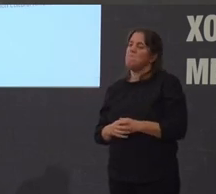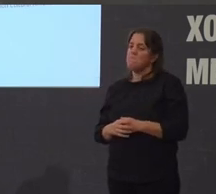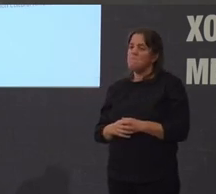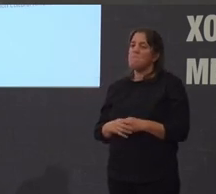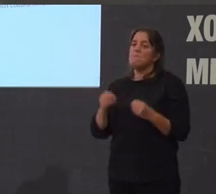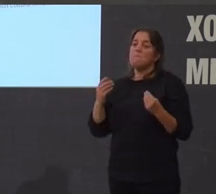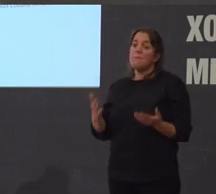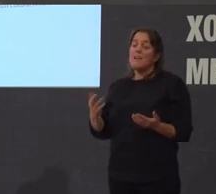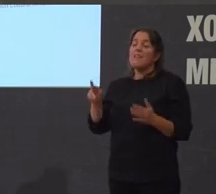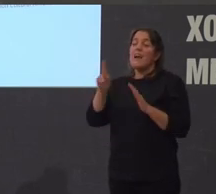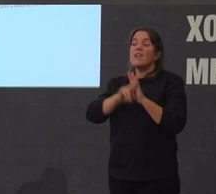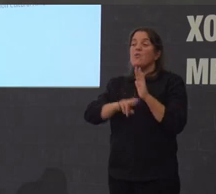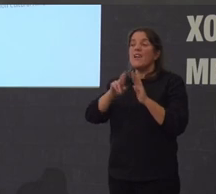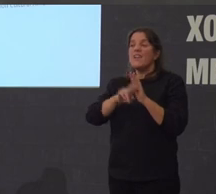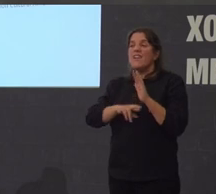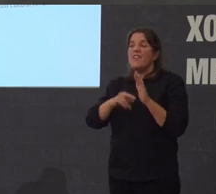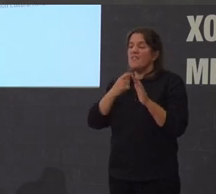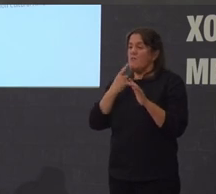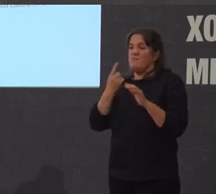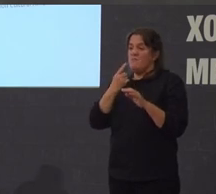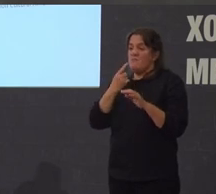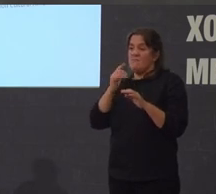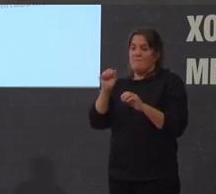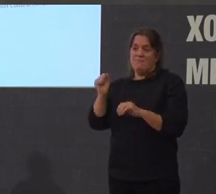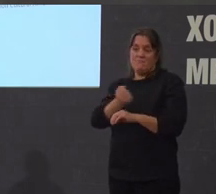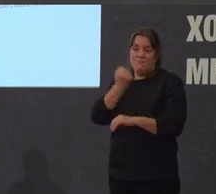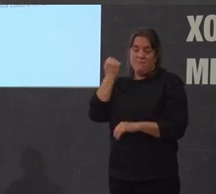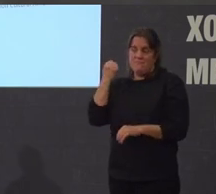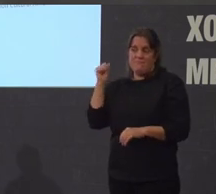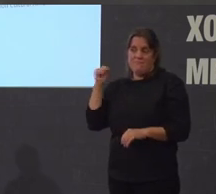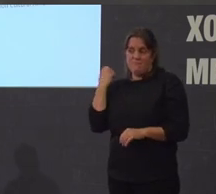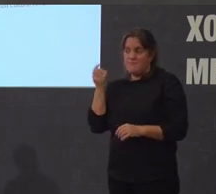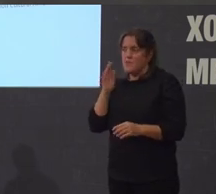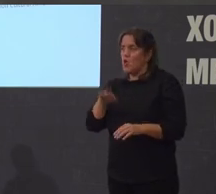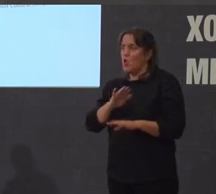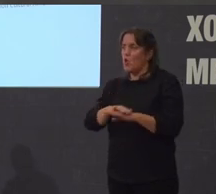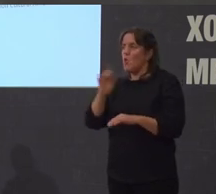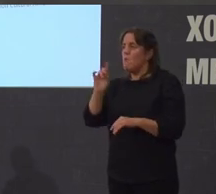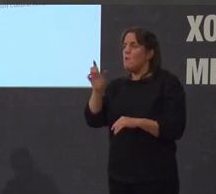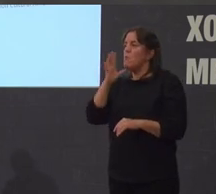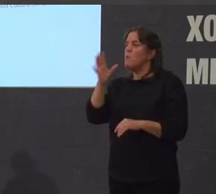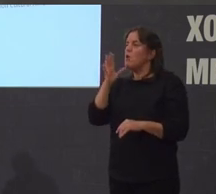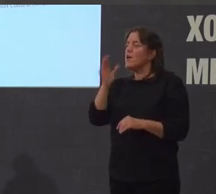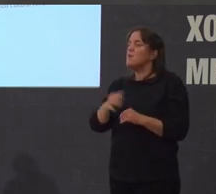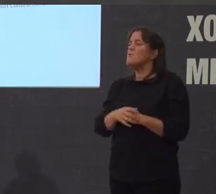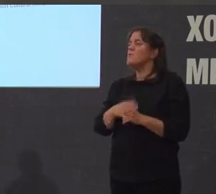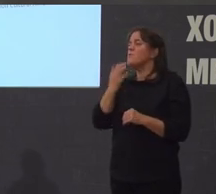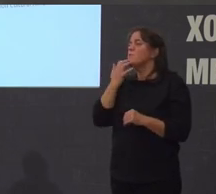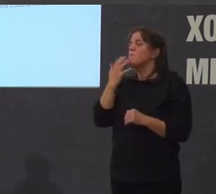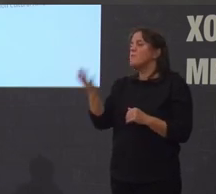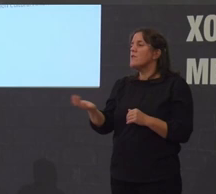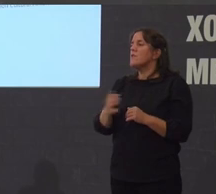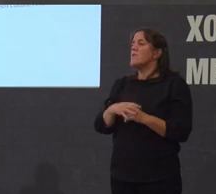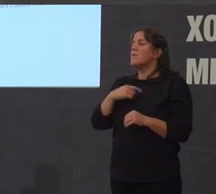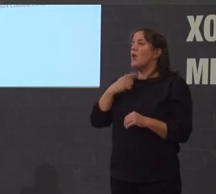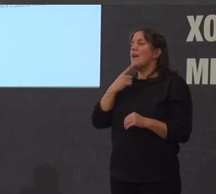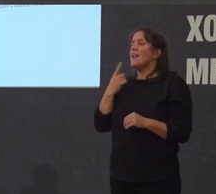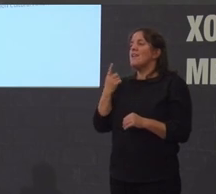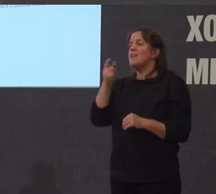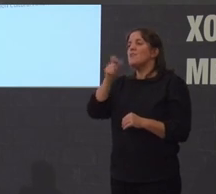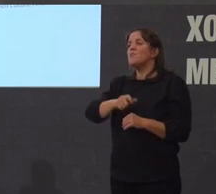en tantas irregularidades pisar vos hay por ejemplo de subsidio al combatiente